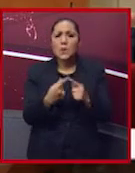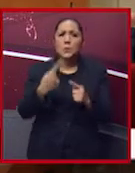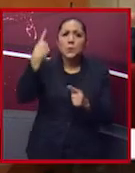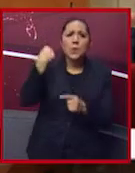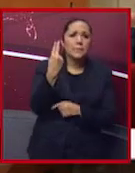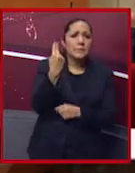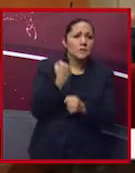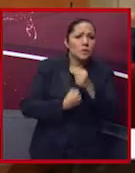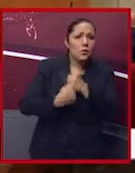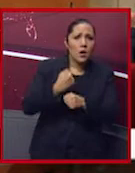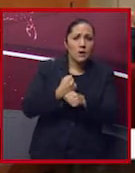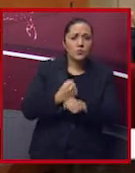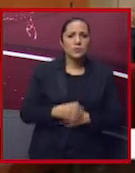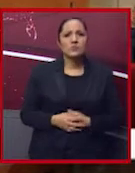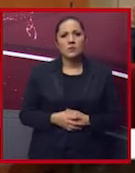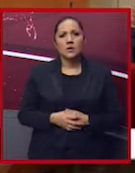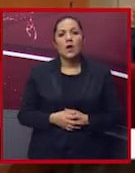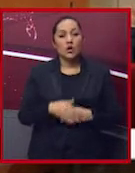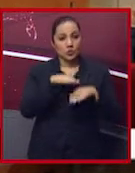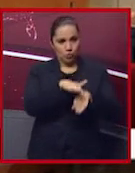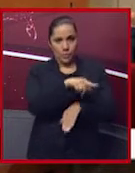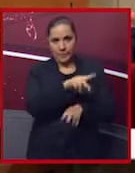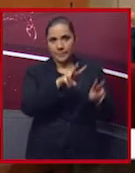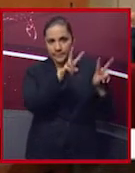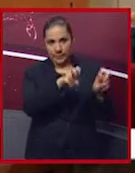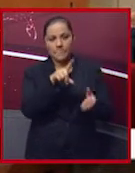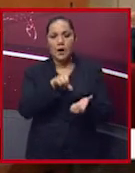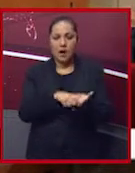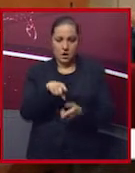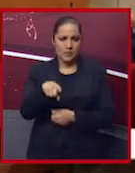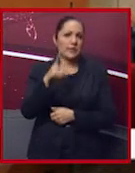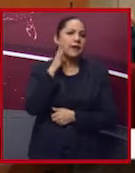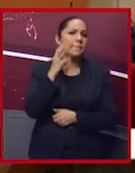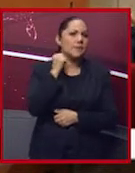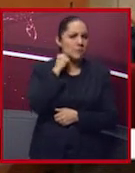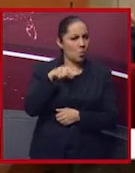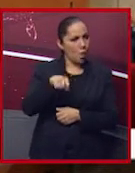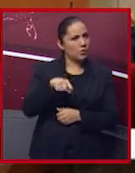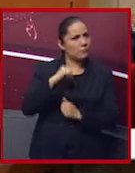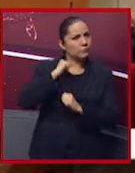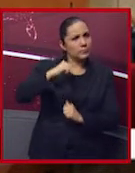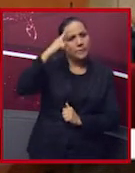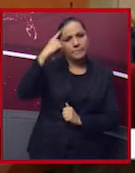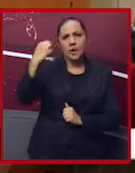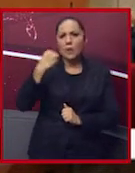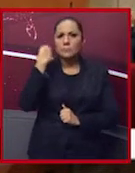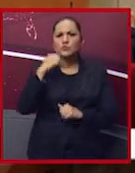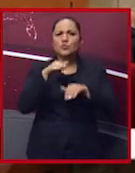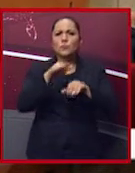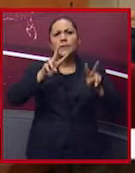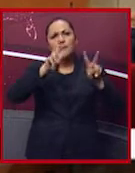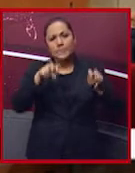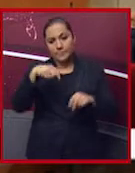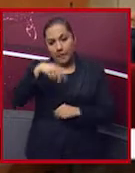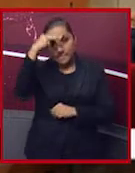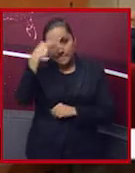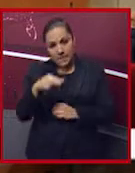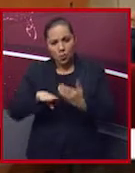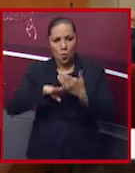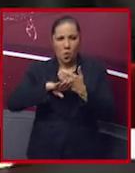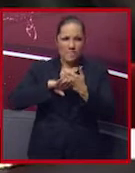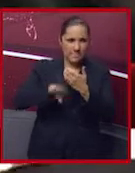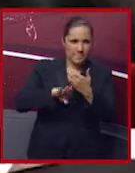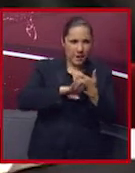años. Al respecto, el Senado de la República fue sede del conversatorio La marginación en México, retrospectiva de una